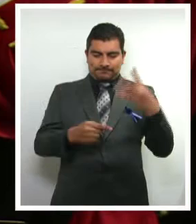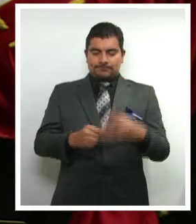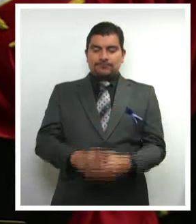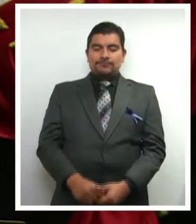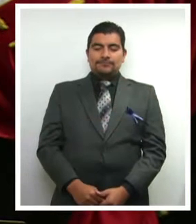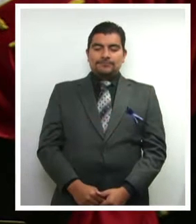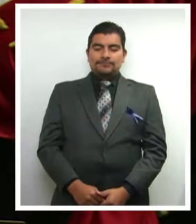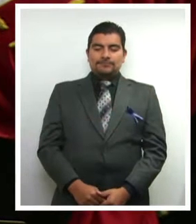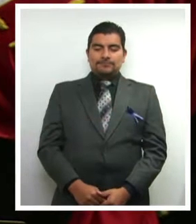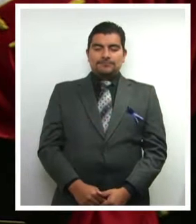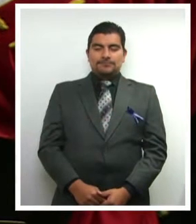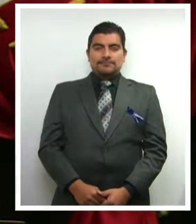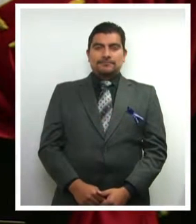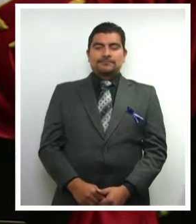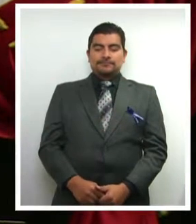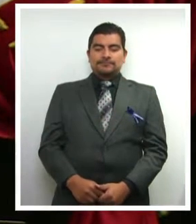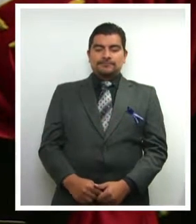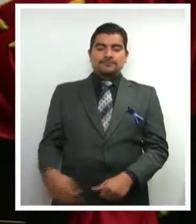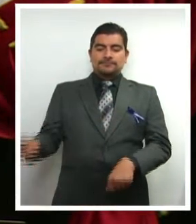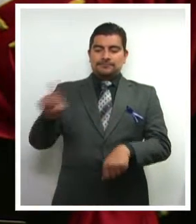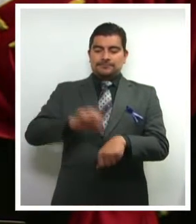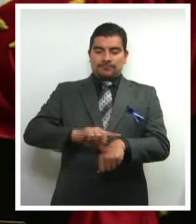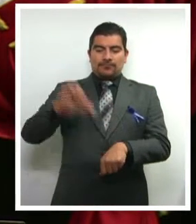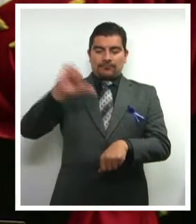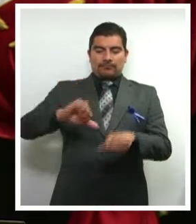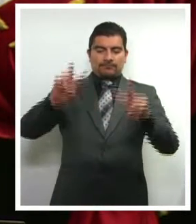Lectura y aprobación del orden del día.